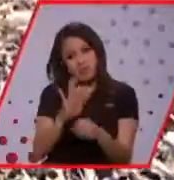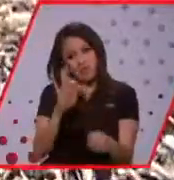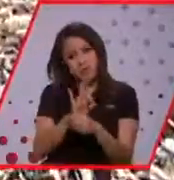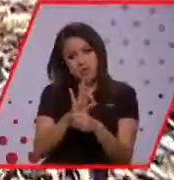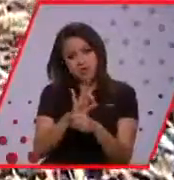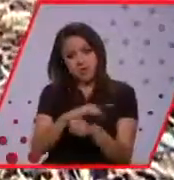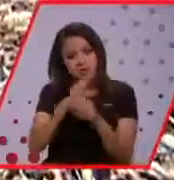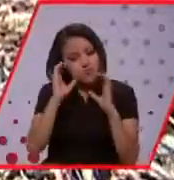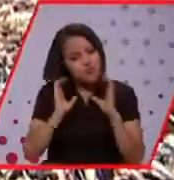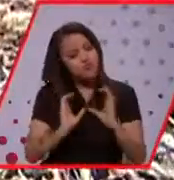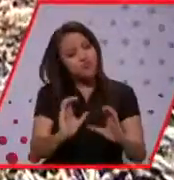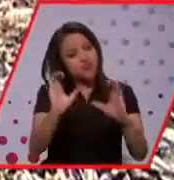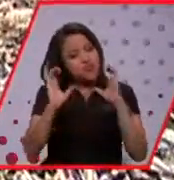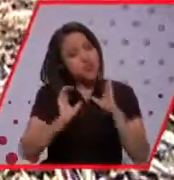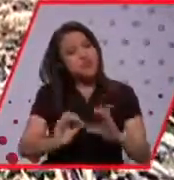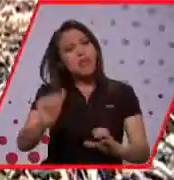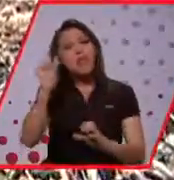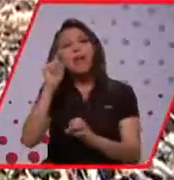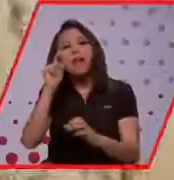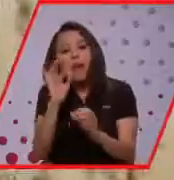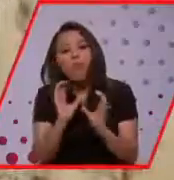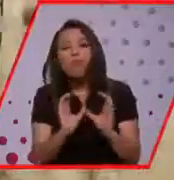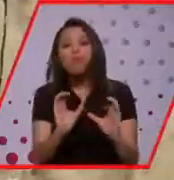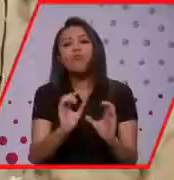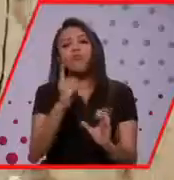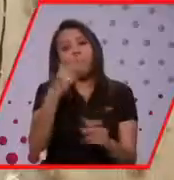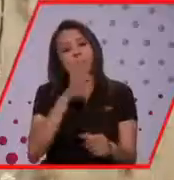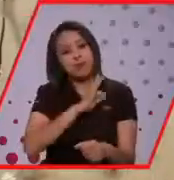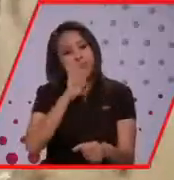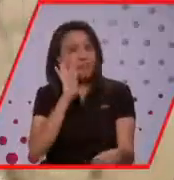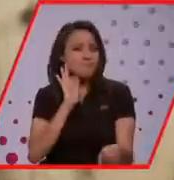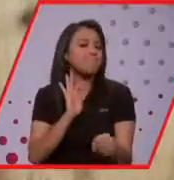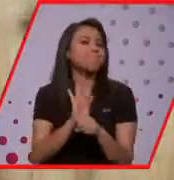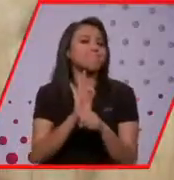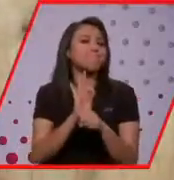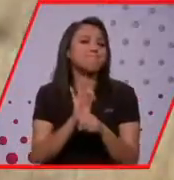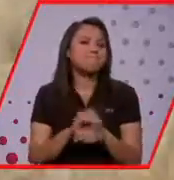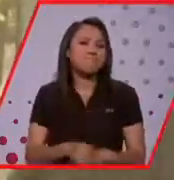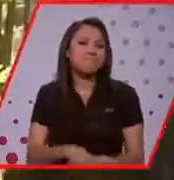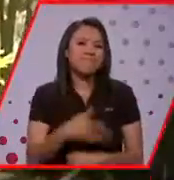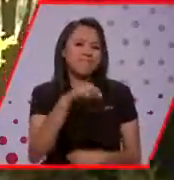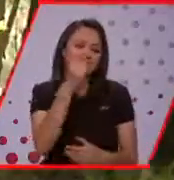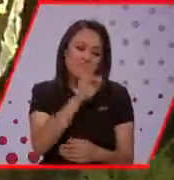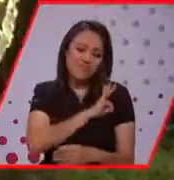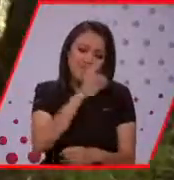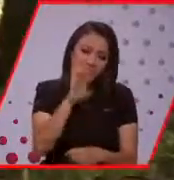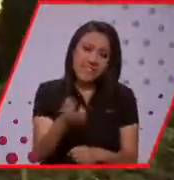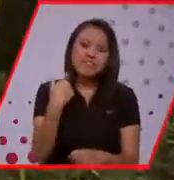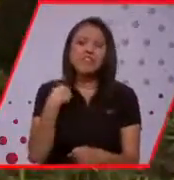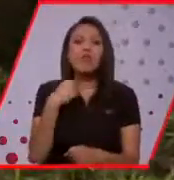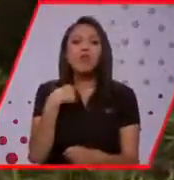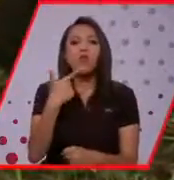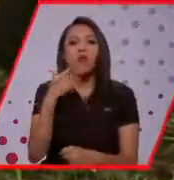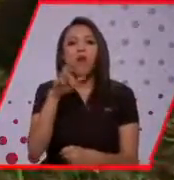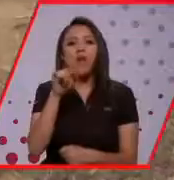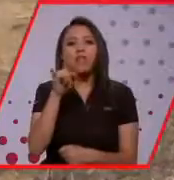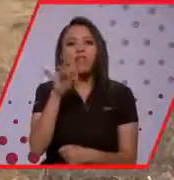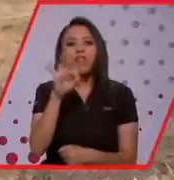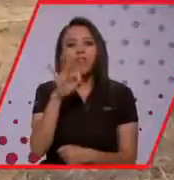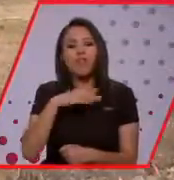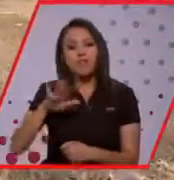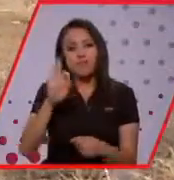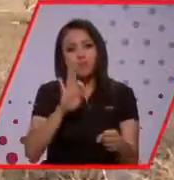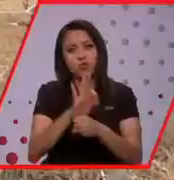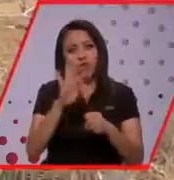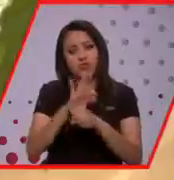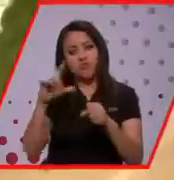lo procure. En pocas palabras, un guardián. Es por eso que nace Guardianes del Bosque.